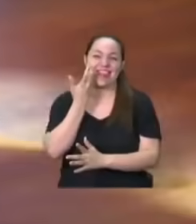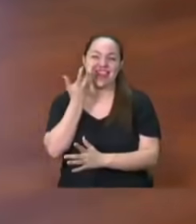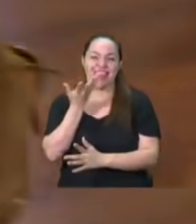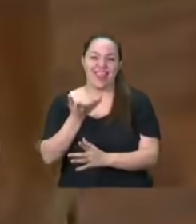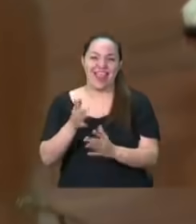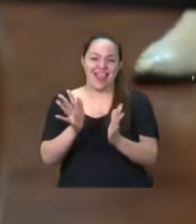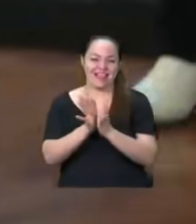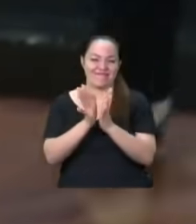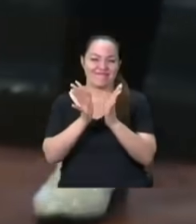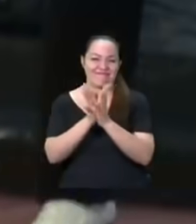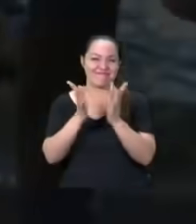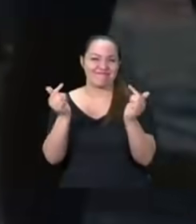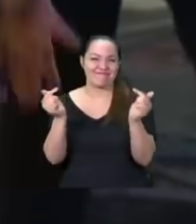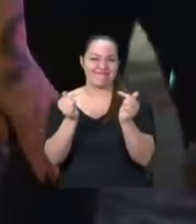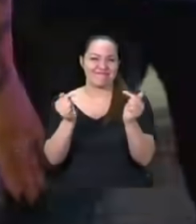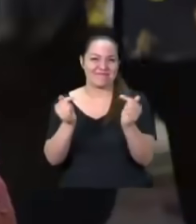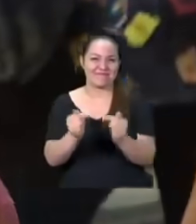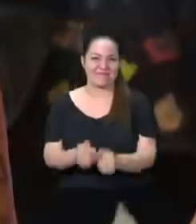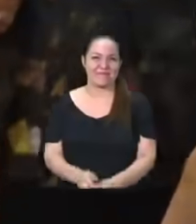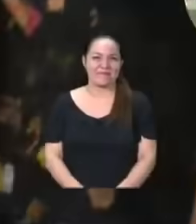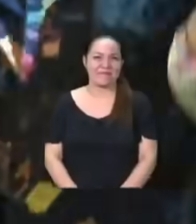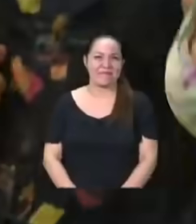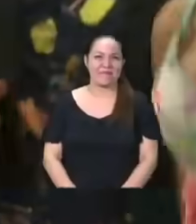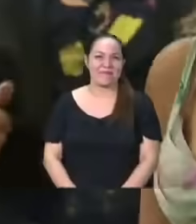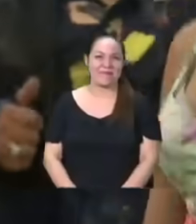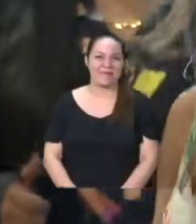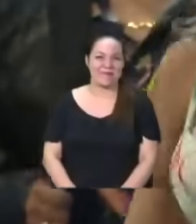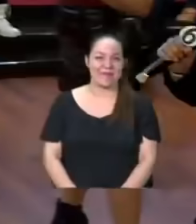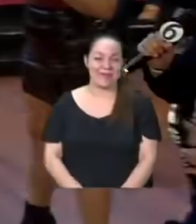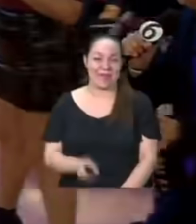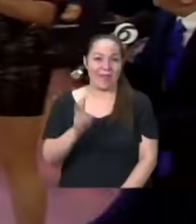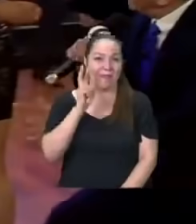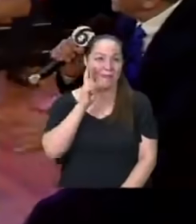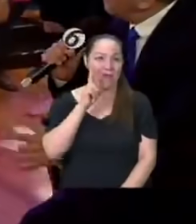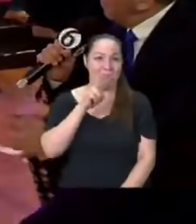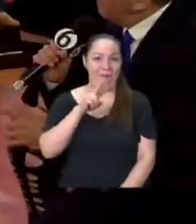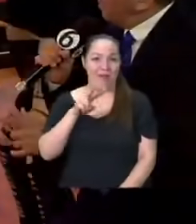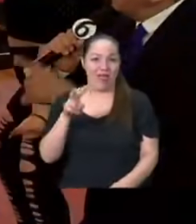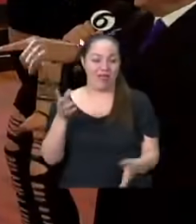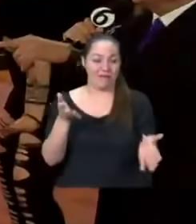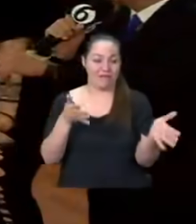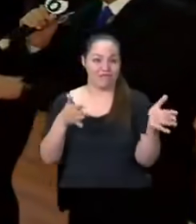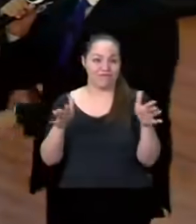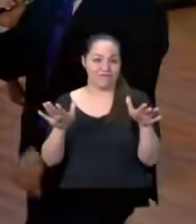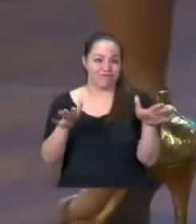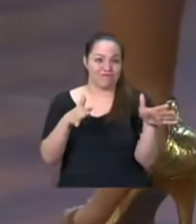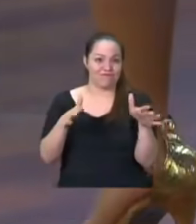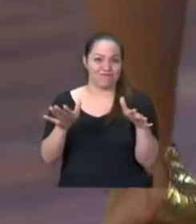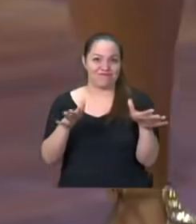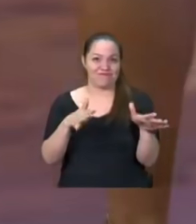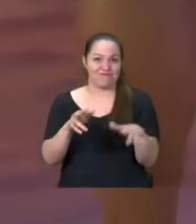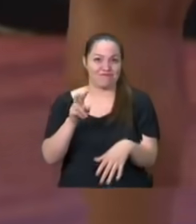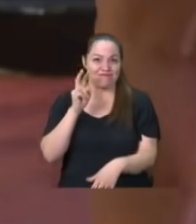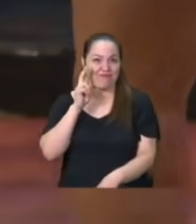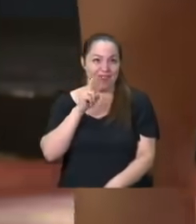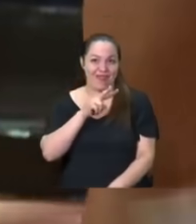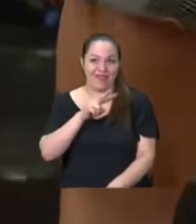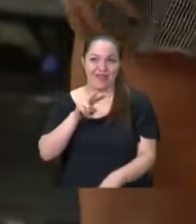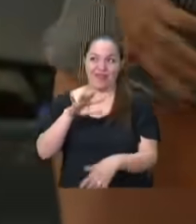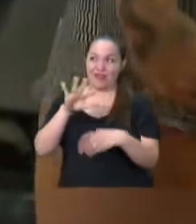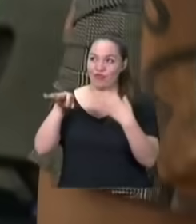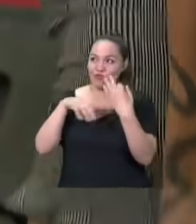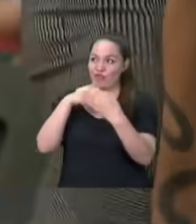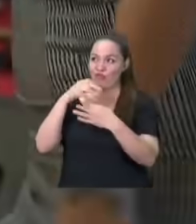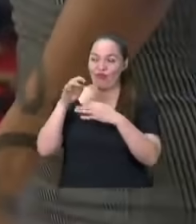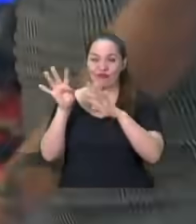quiere, que le den la reta. Mira cómo se venera, cómo lo mueve esa nena cuando ella se pum pum hace que tiemble la tierra. Todo el mundo la chulea